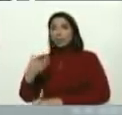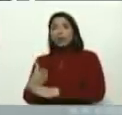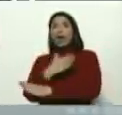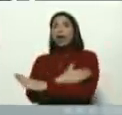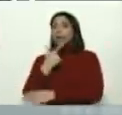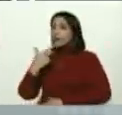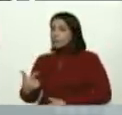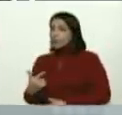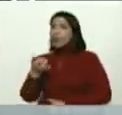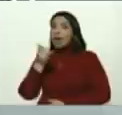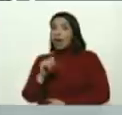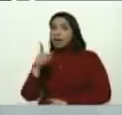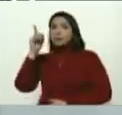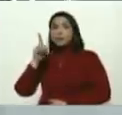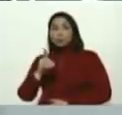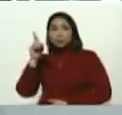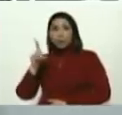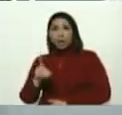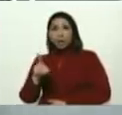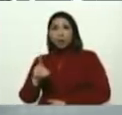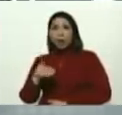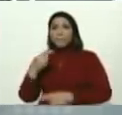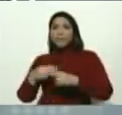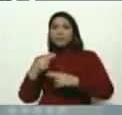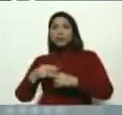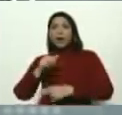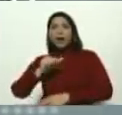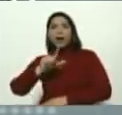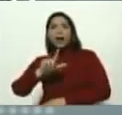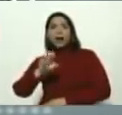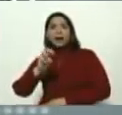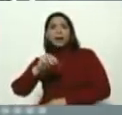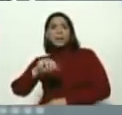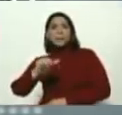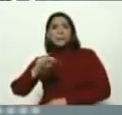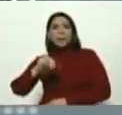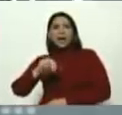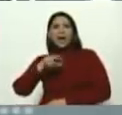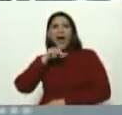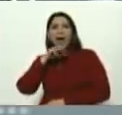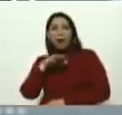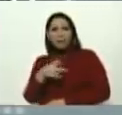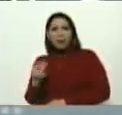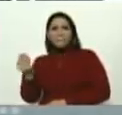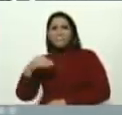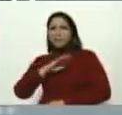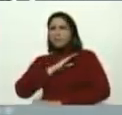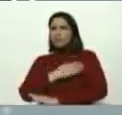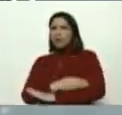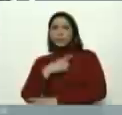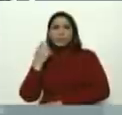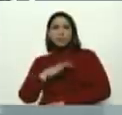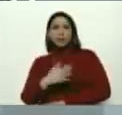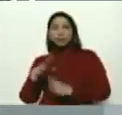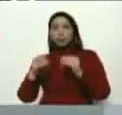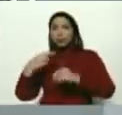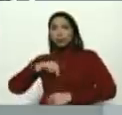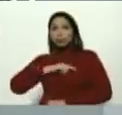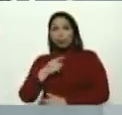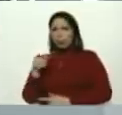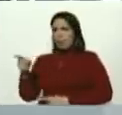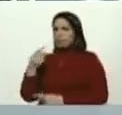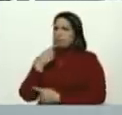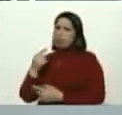Les dije, ahí hay un diputado de apellido alemán, que es el que habla más virulento de matarnos a todos nosotros. Y ellos me dijeron,